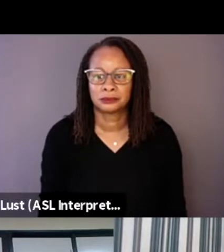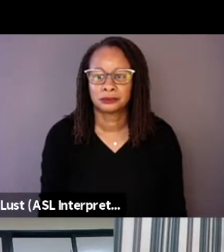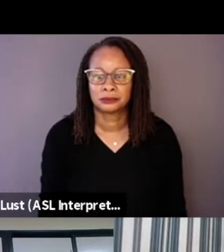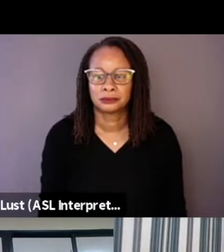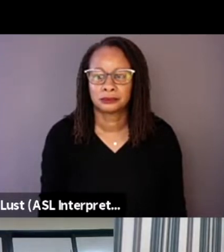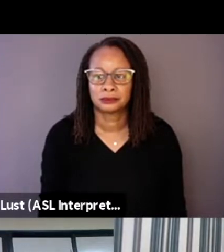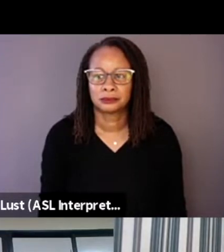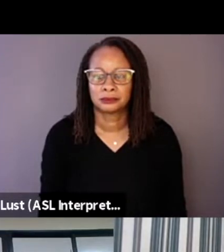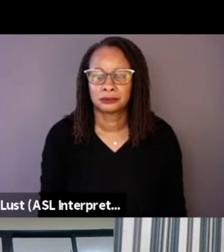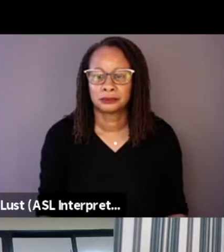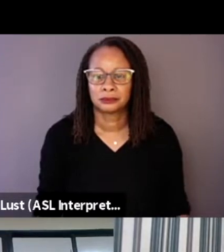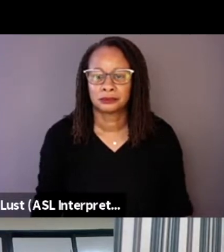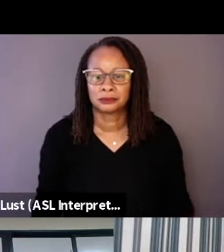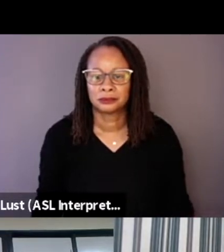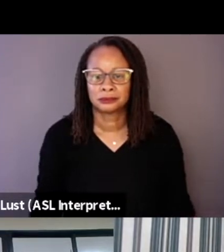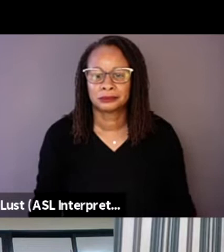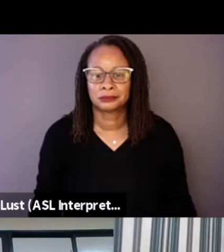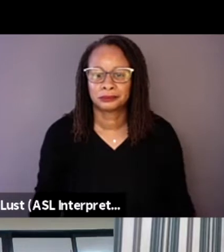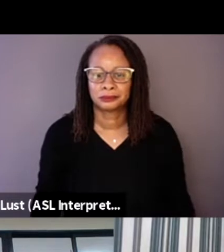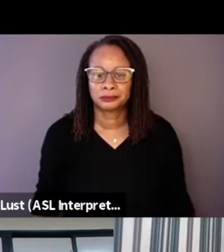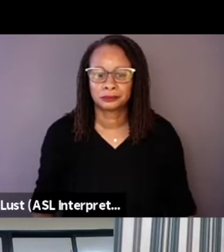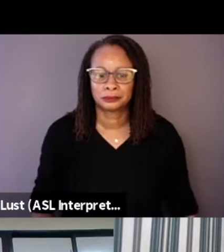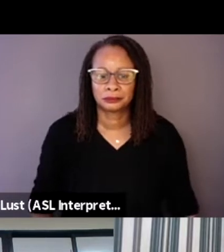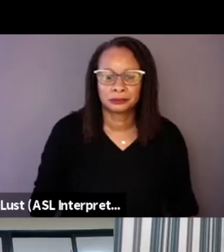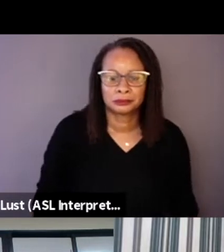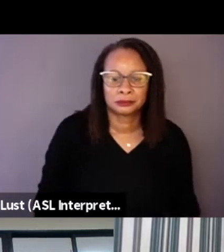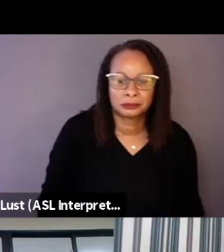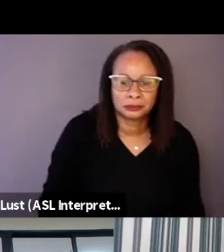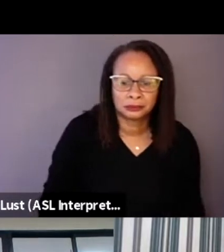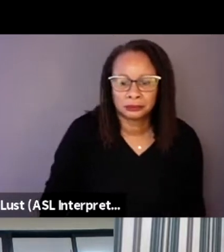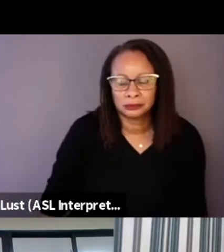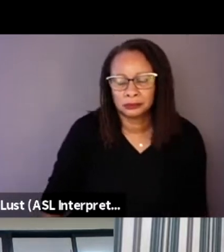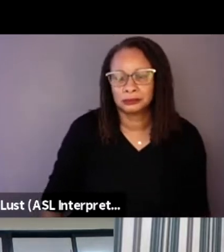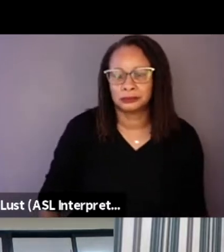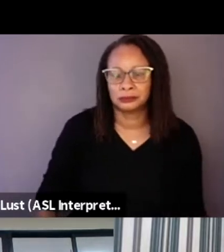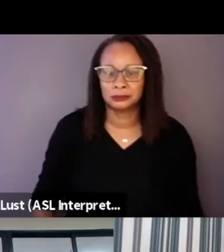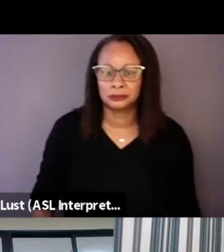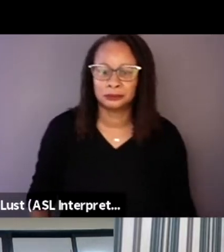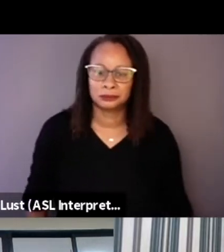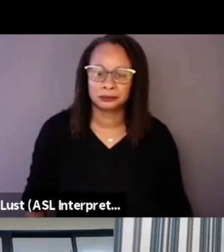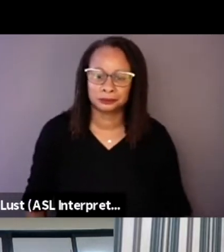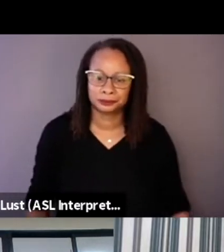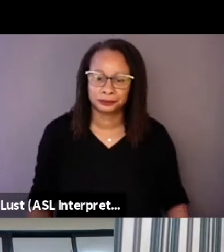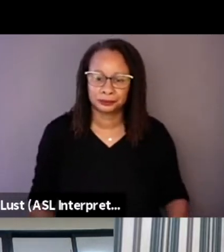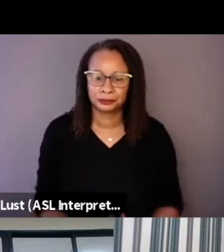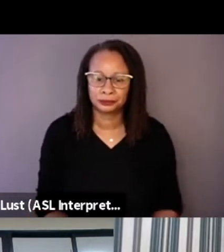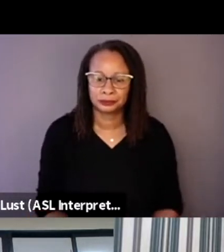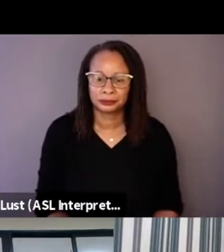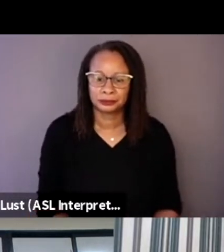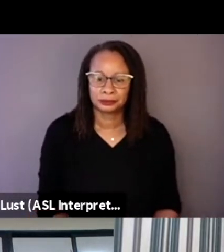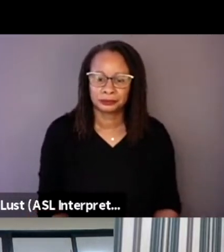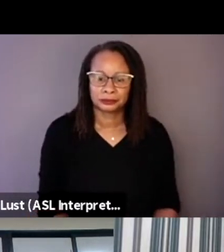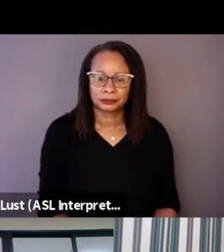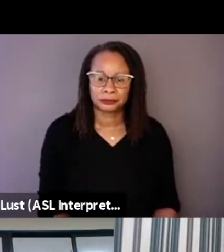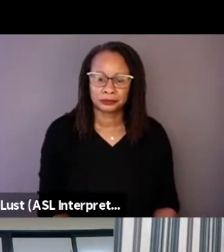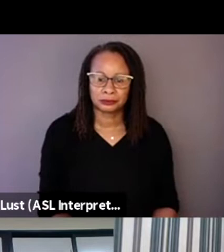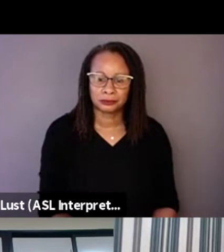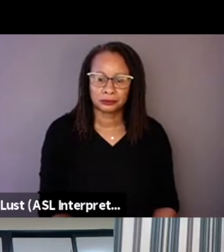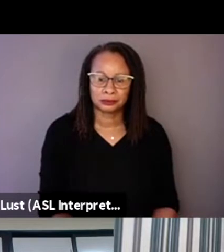nacionalidad dominicana, sino también el establecer que nuestros orígenes son haitianas. Está